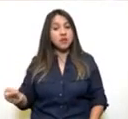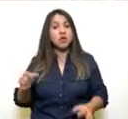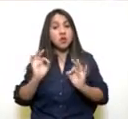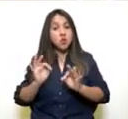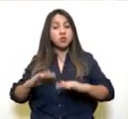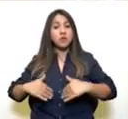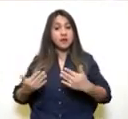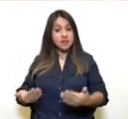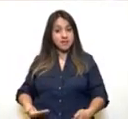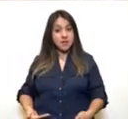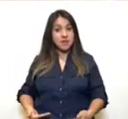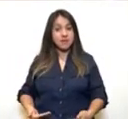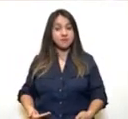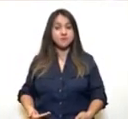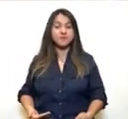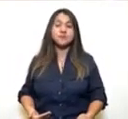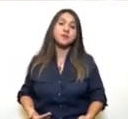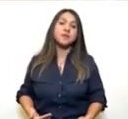embarazada